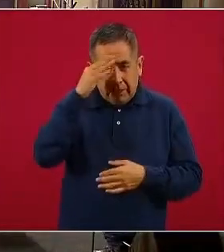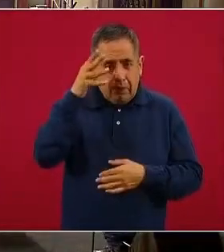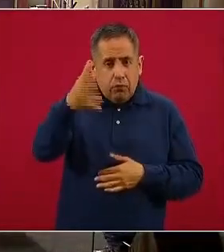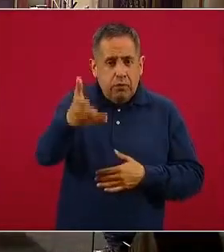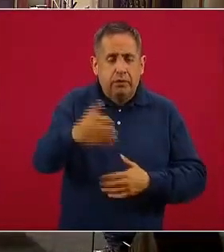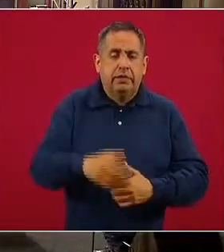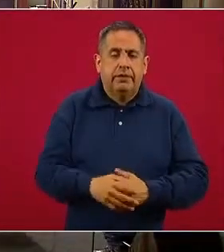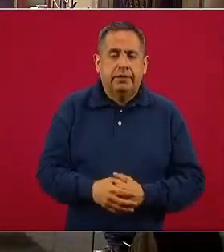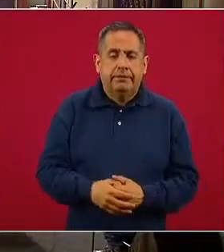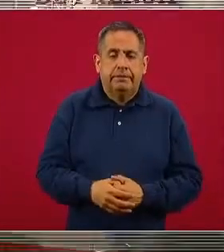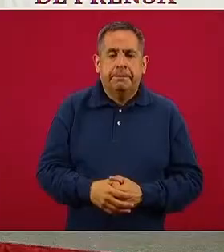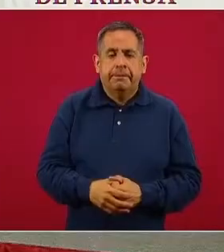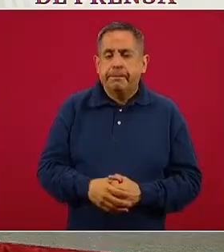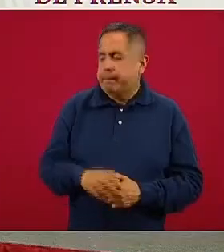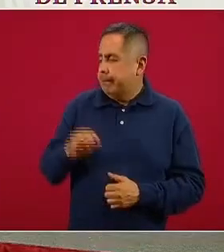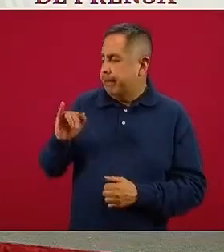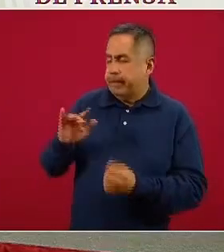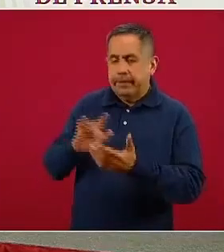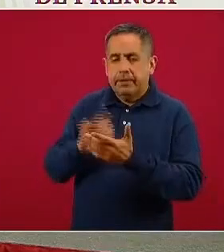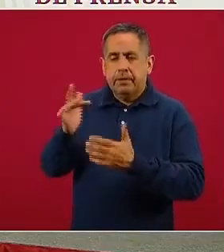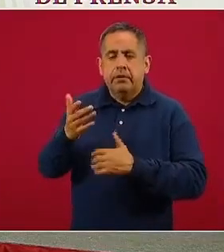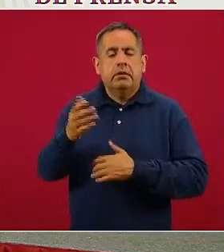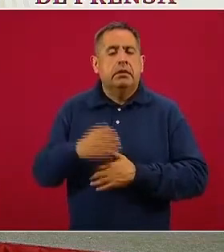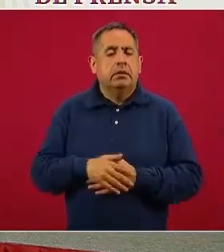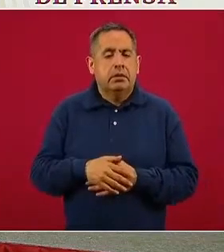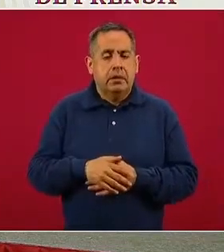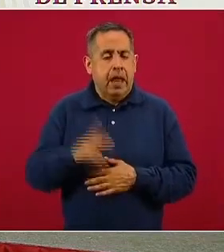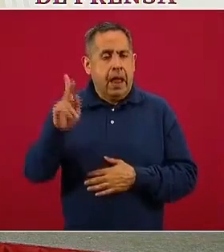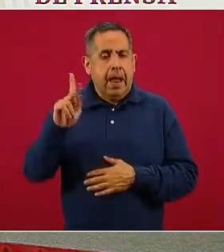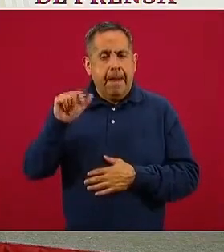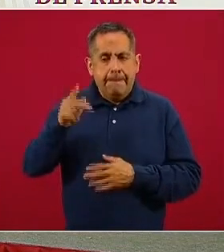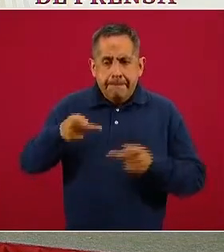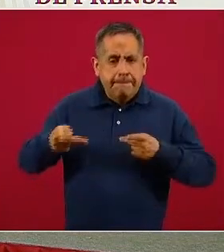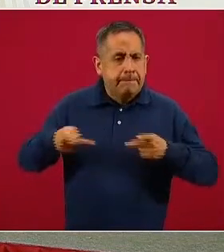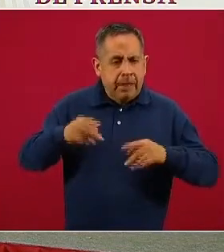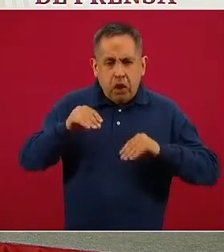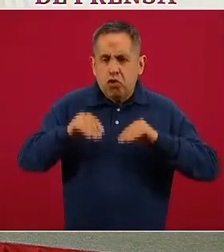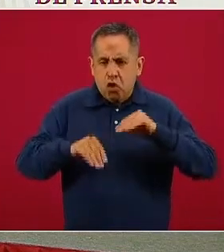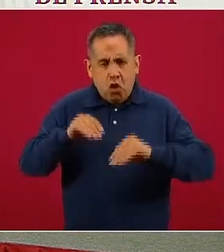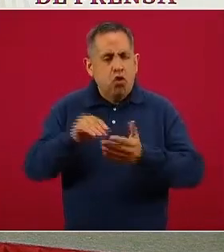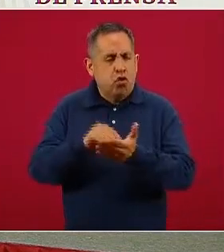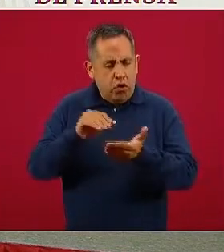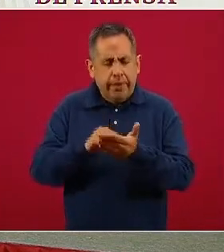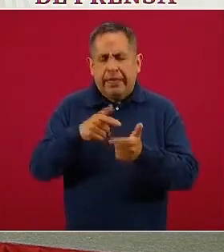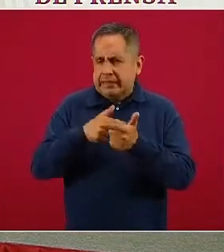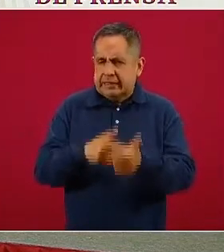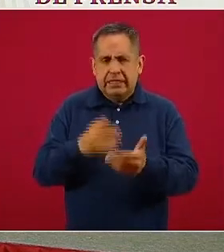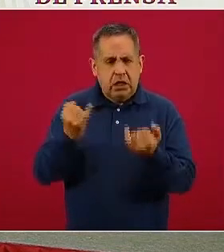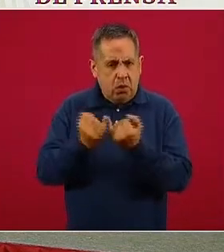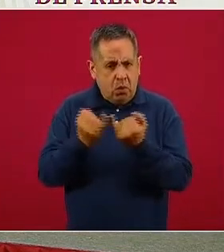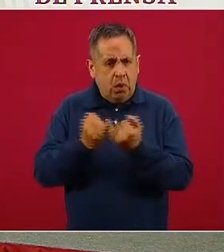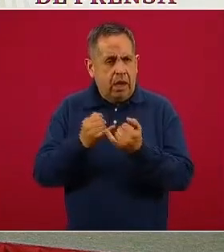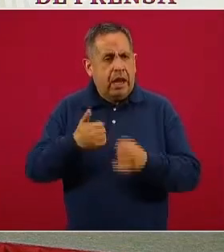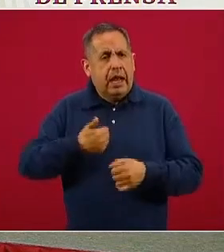Sí, muchas gracias. Los planes siguen, los planes de cada unidad hospitalaria, y en